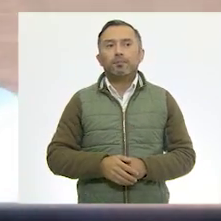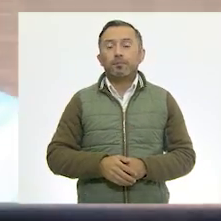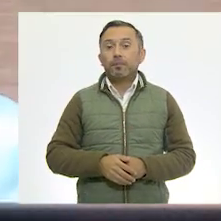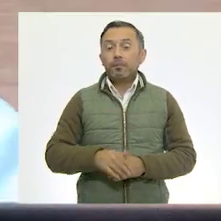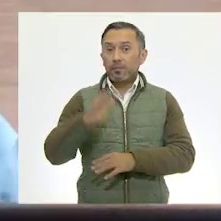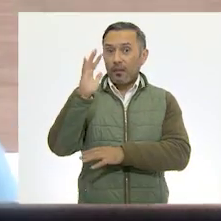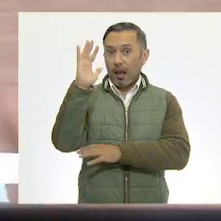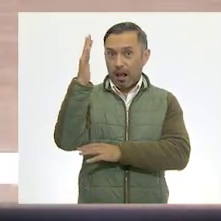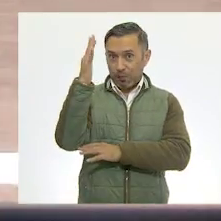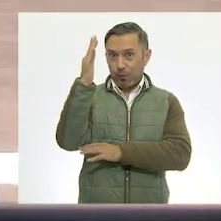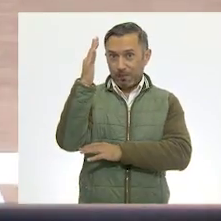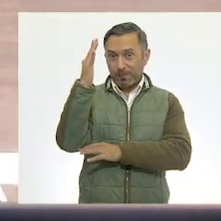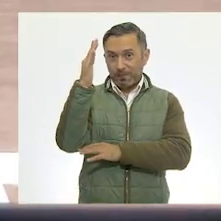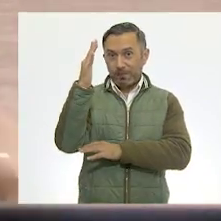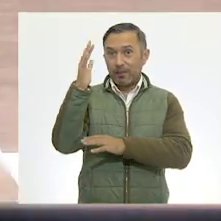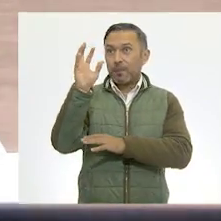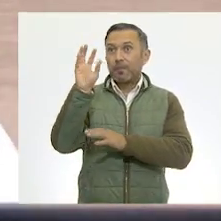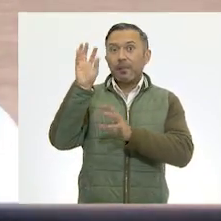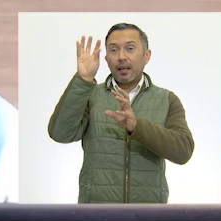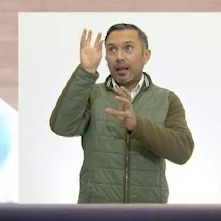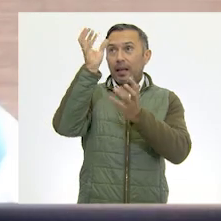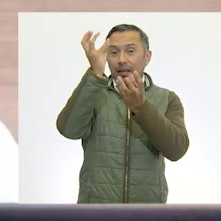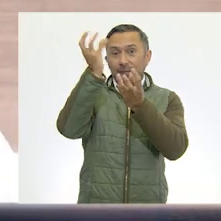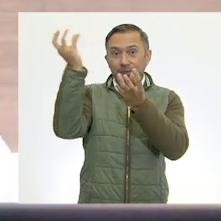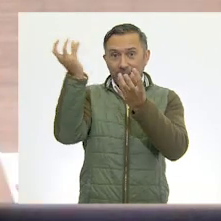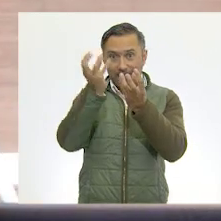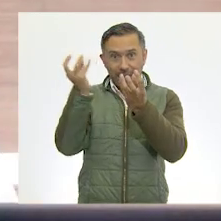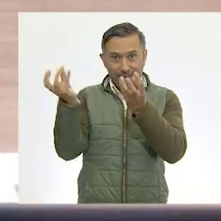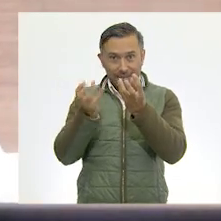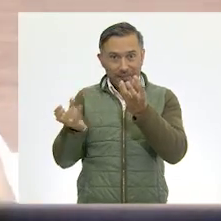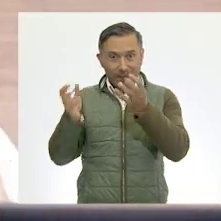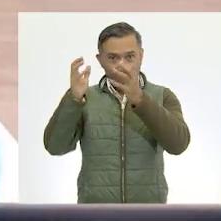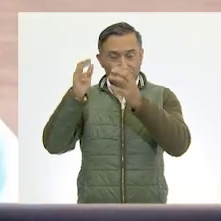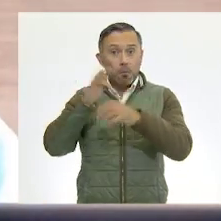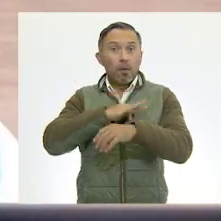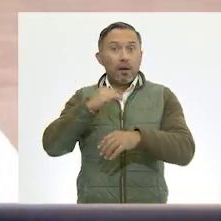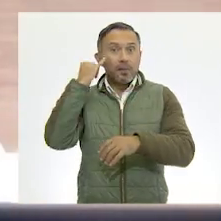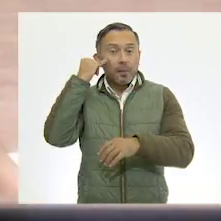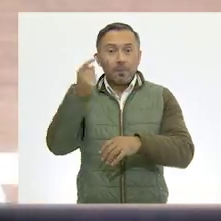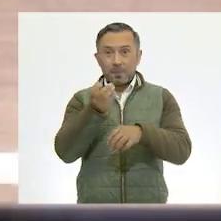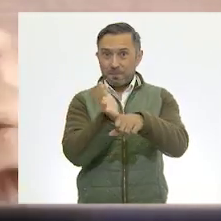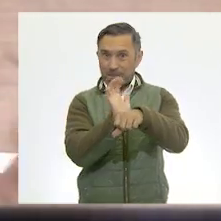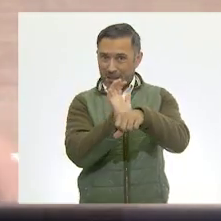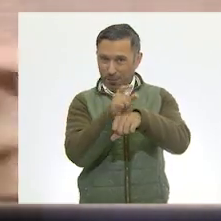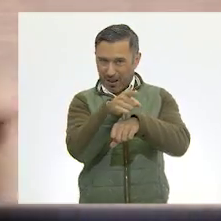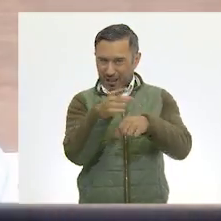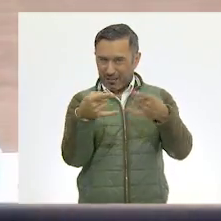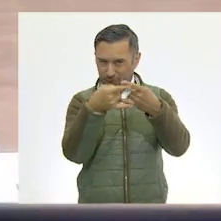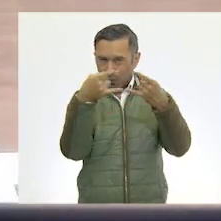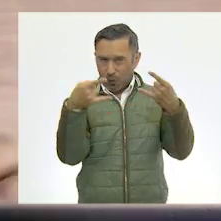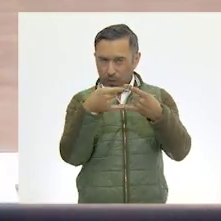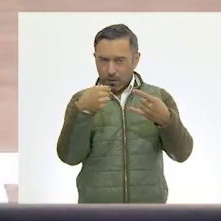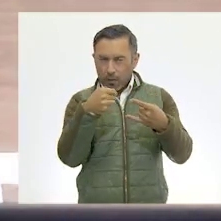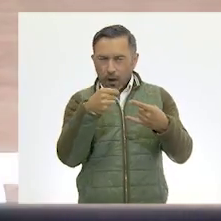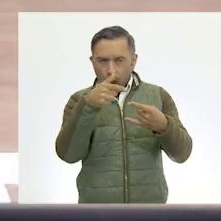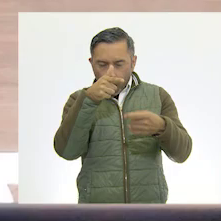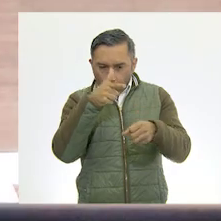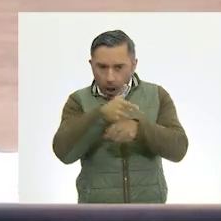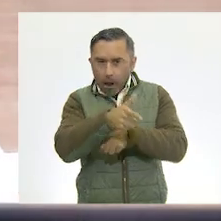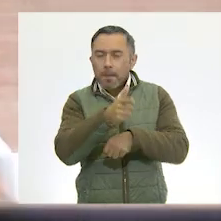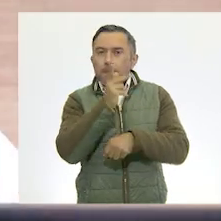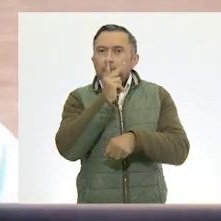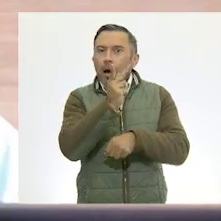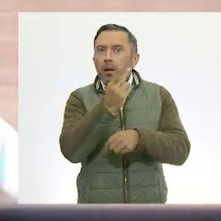esferas, donde en las esferas vayan palabras clave de la trama de la película. Entonces, ustedes van encontrando este tipo de